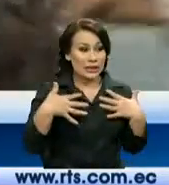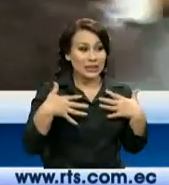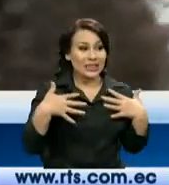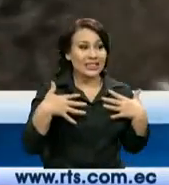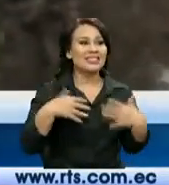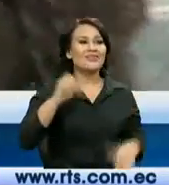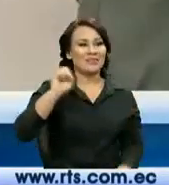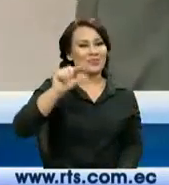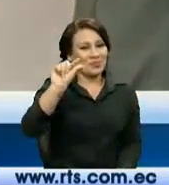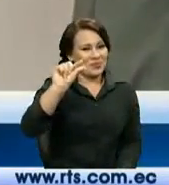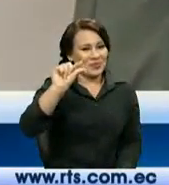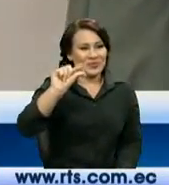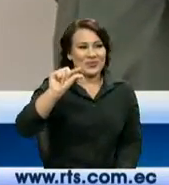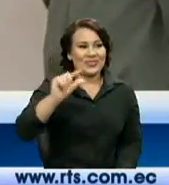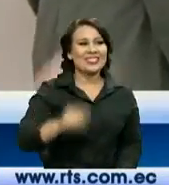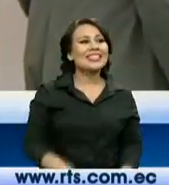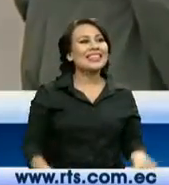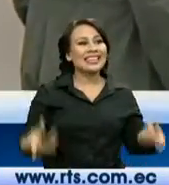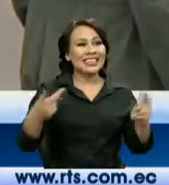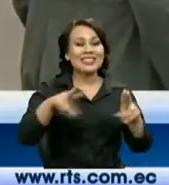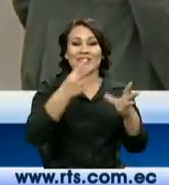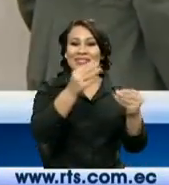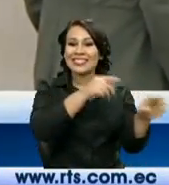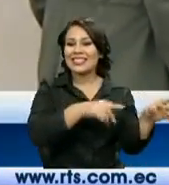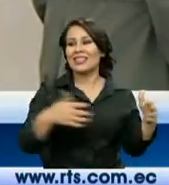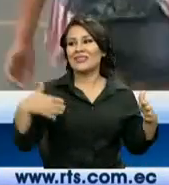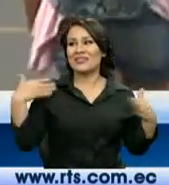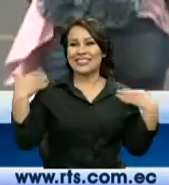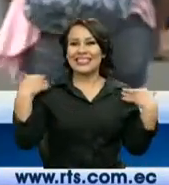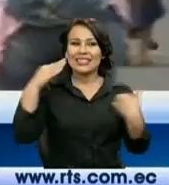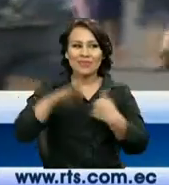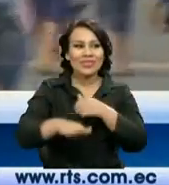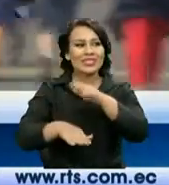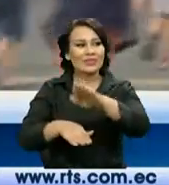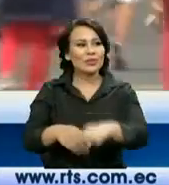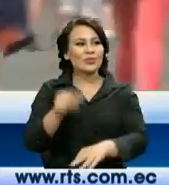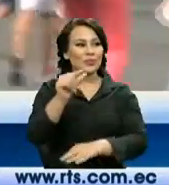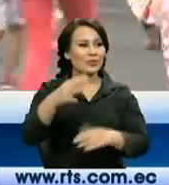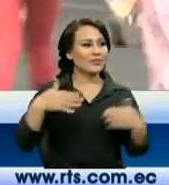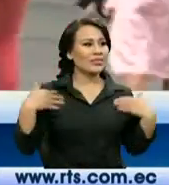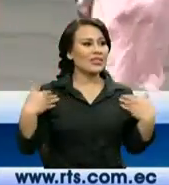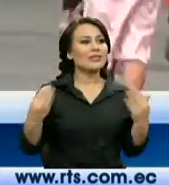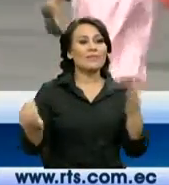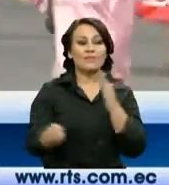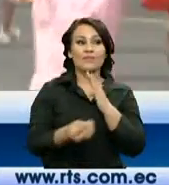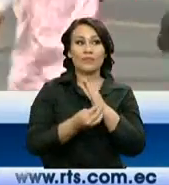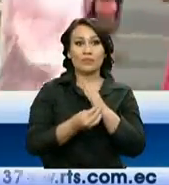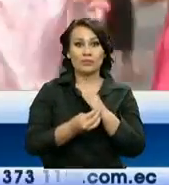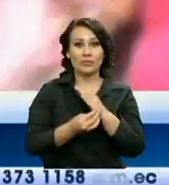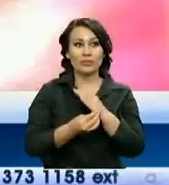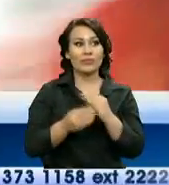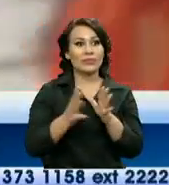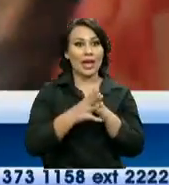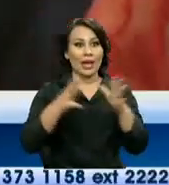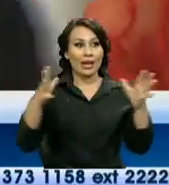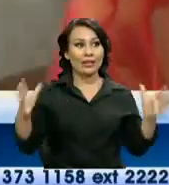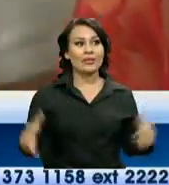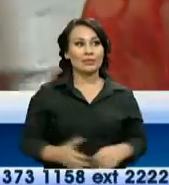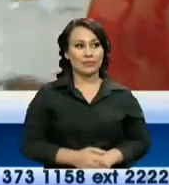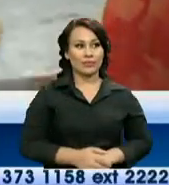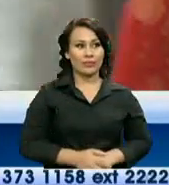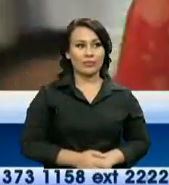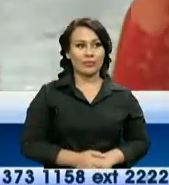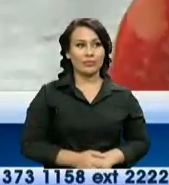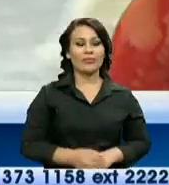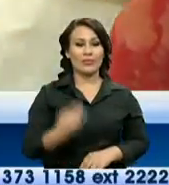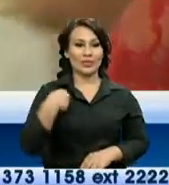nervioso? Un poco. La emoción los embargaba a cada paso, así como los nervios, y es que la expectativa era grande. Ya mismo dentro de unos